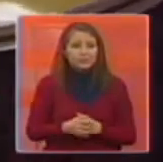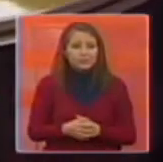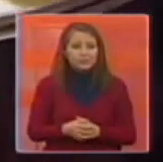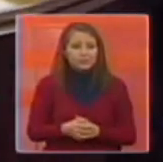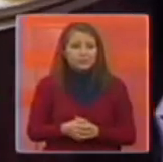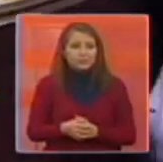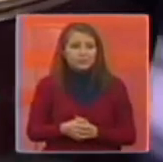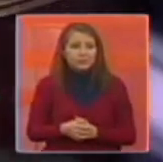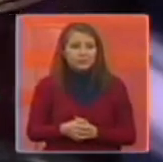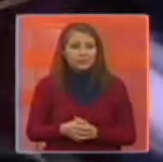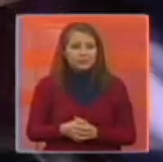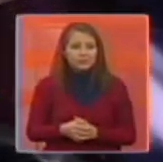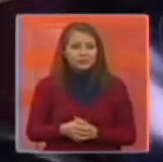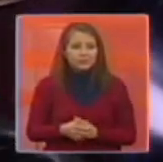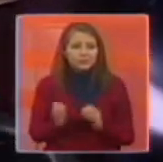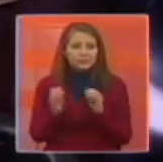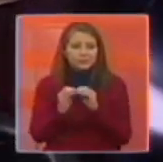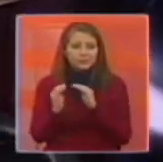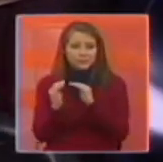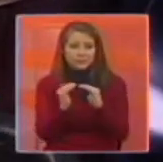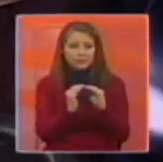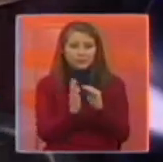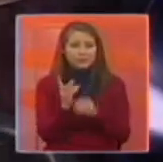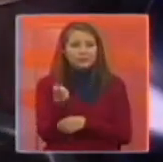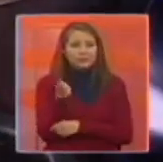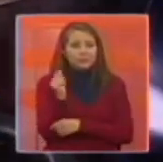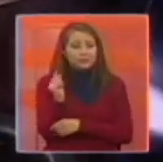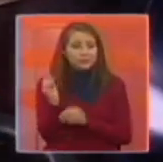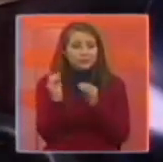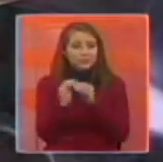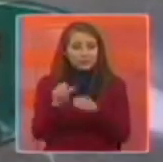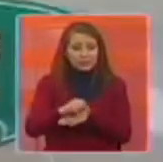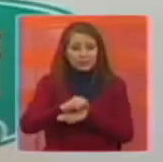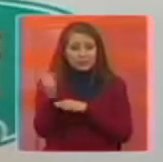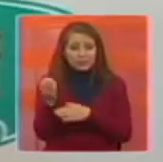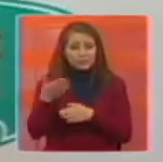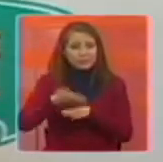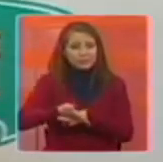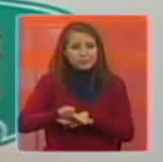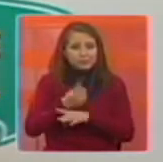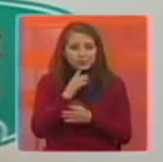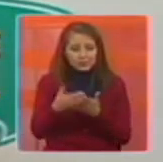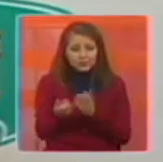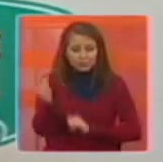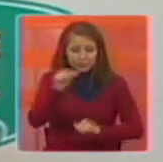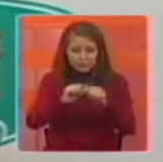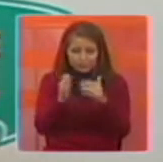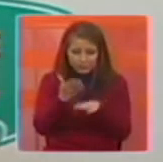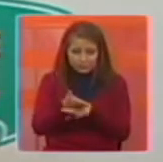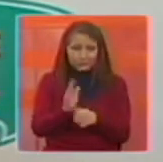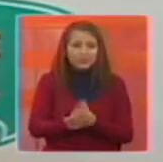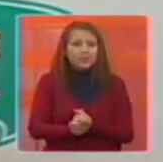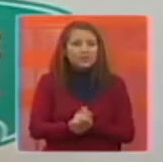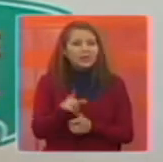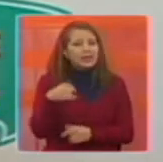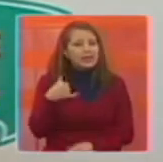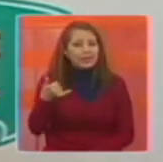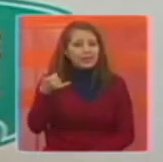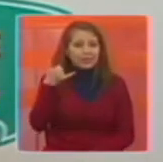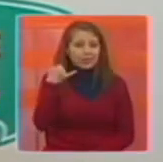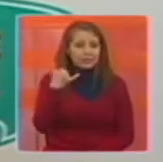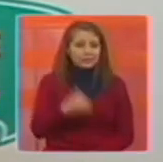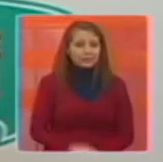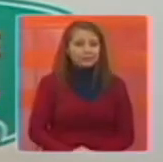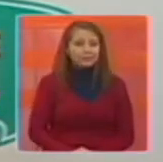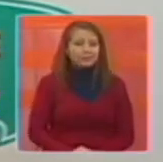esté más uniforme ahorita. Un ratitito y luego lo destapo para ya agregar el resto de los ingredientes. Tenemos una llamadita.